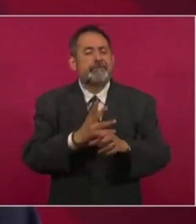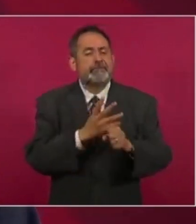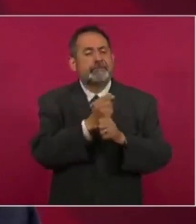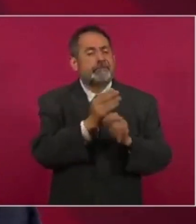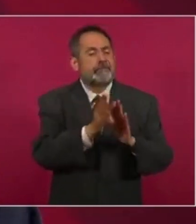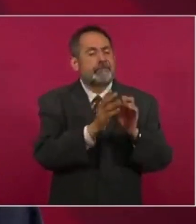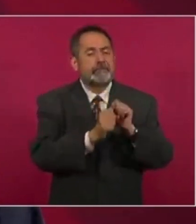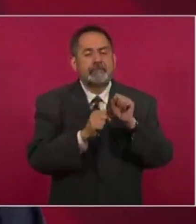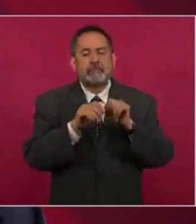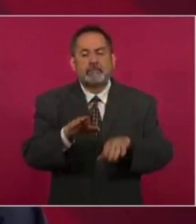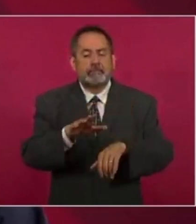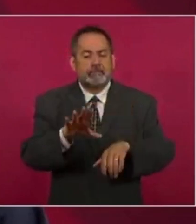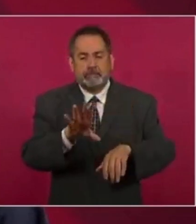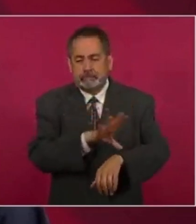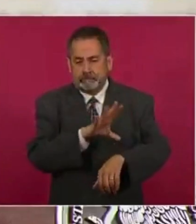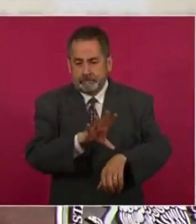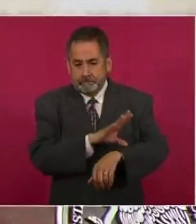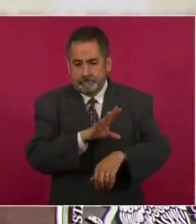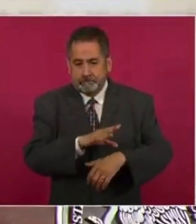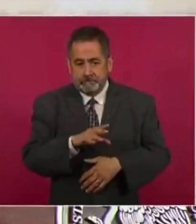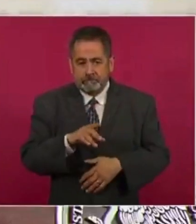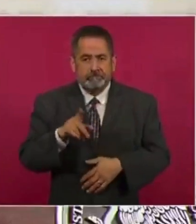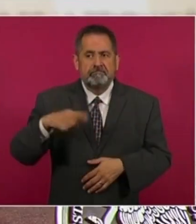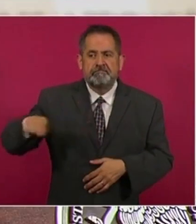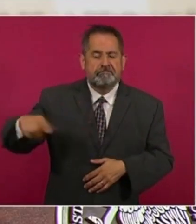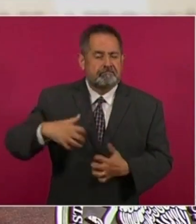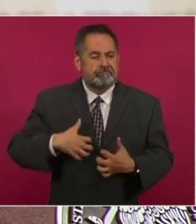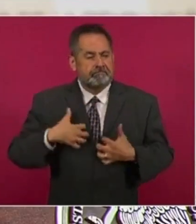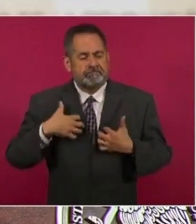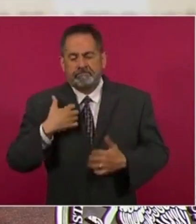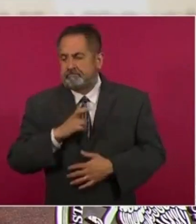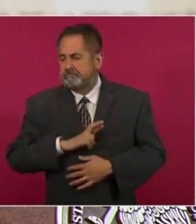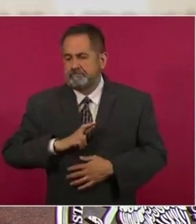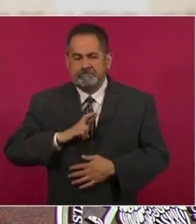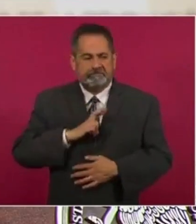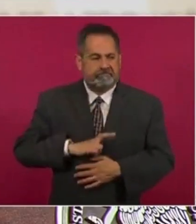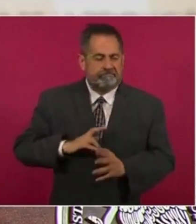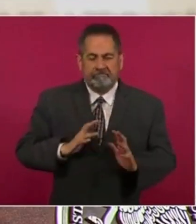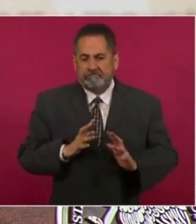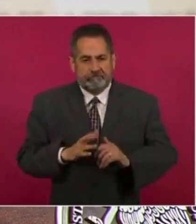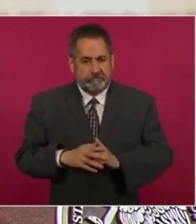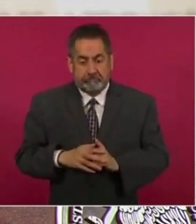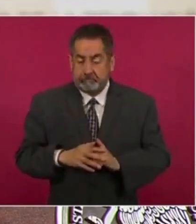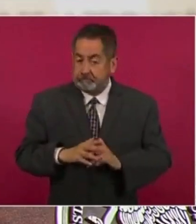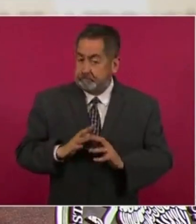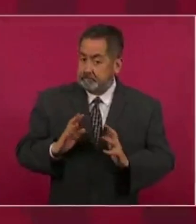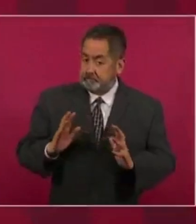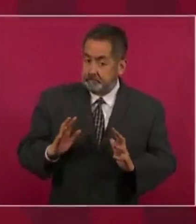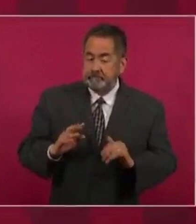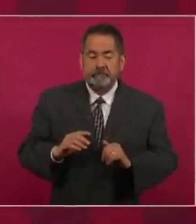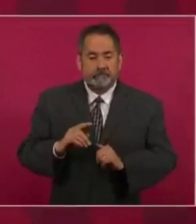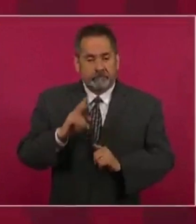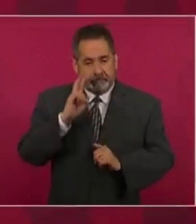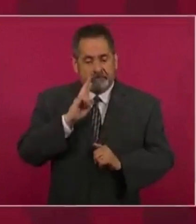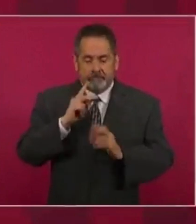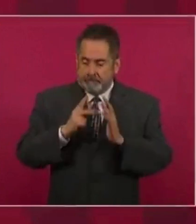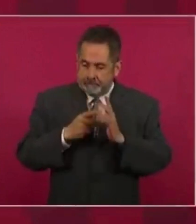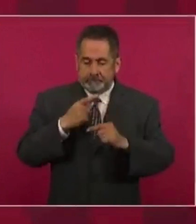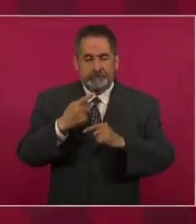constitucional en materia eléctrica. Y si nos atenemos,